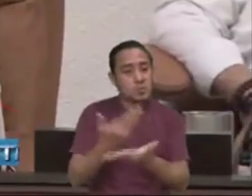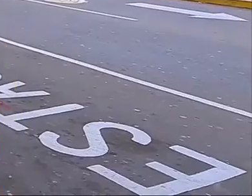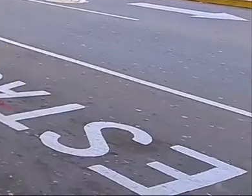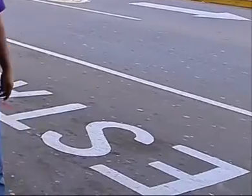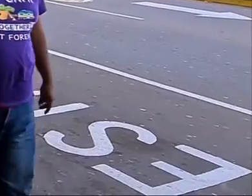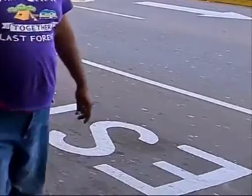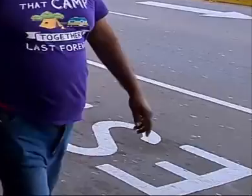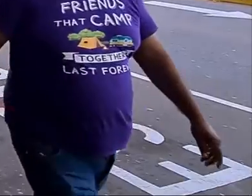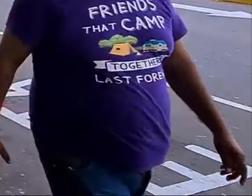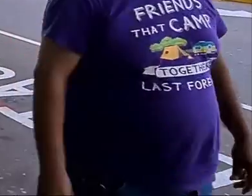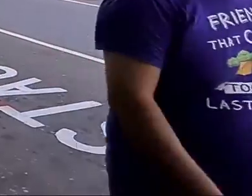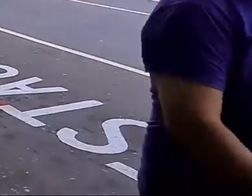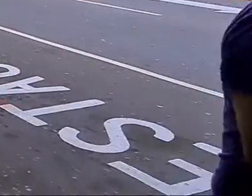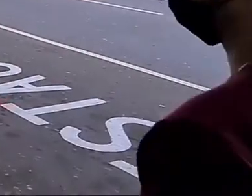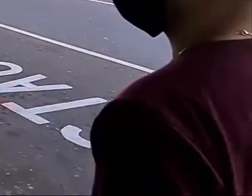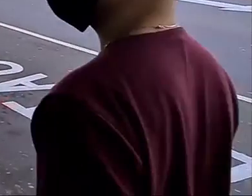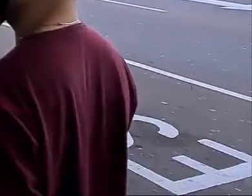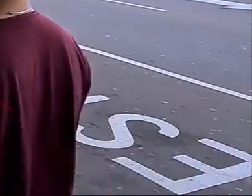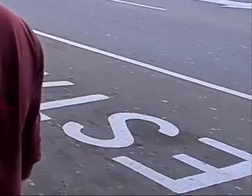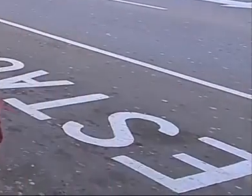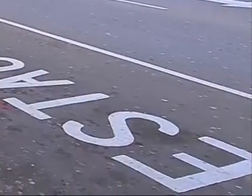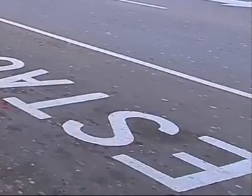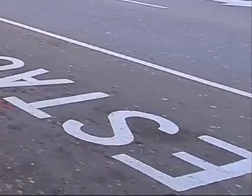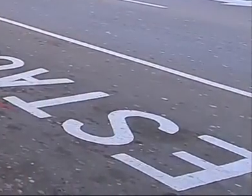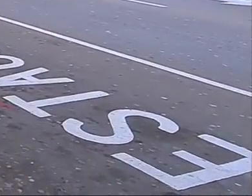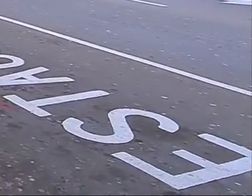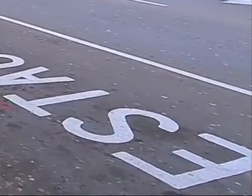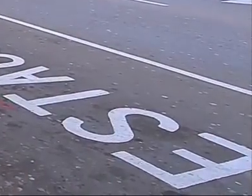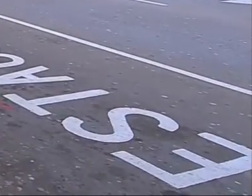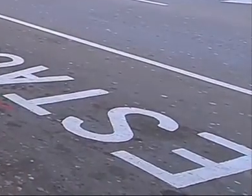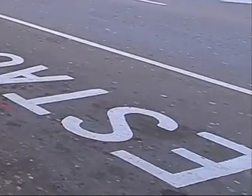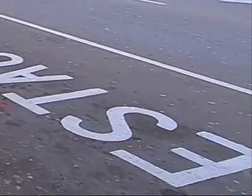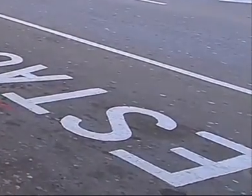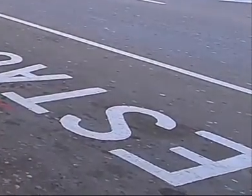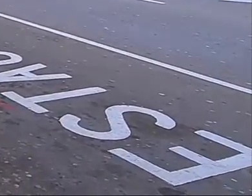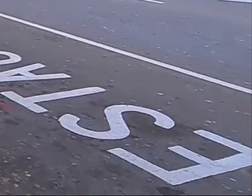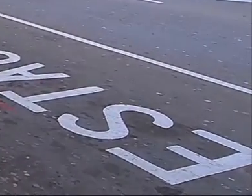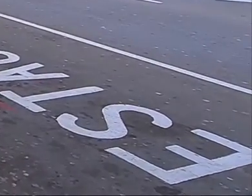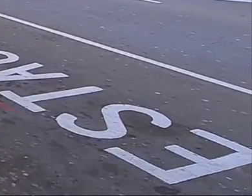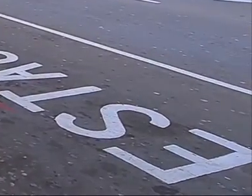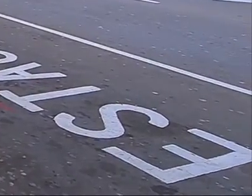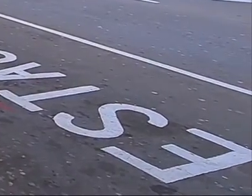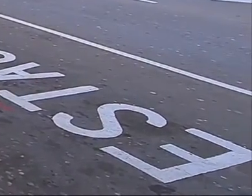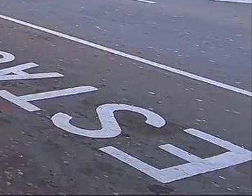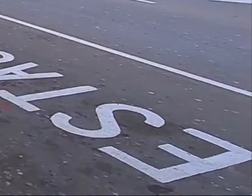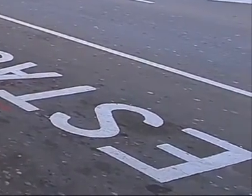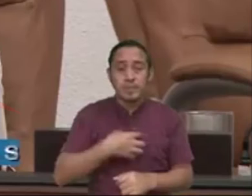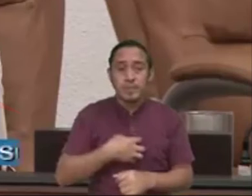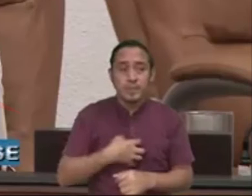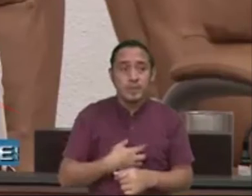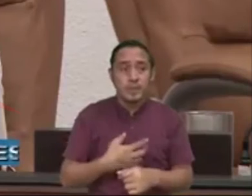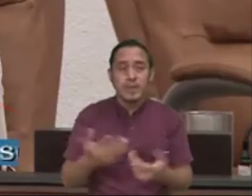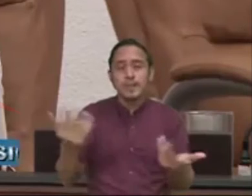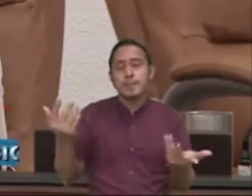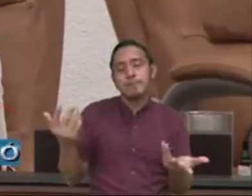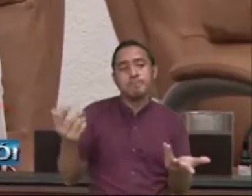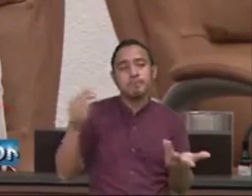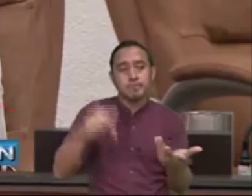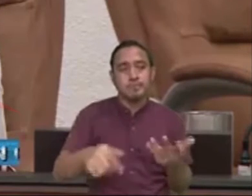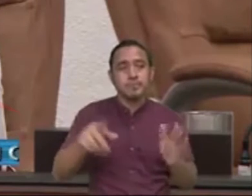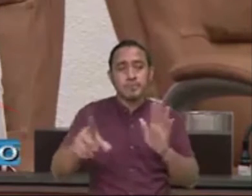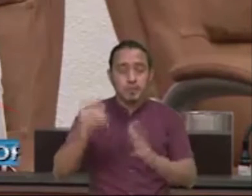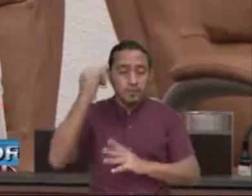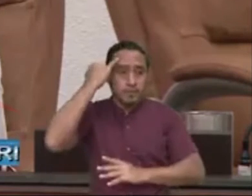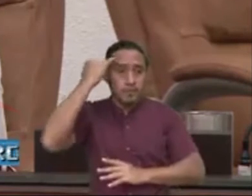de gestión y de acorde a nuestras metas y realidades. Por tal razón, se propone en la